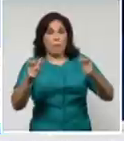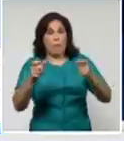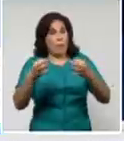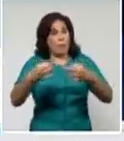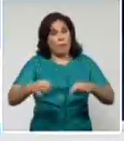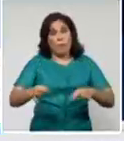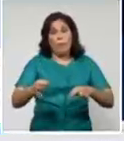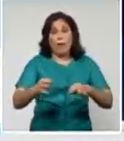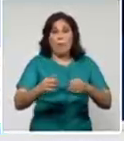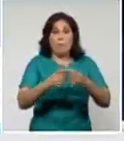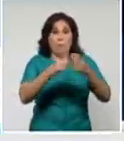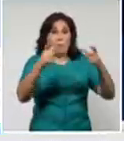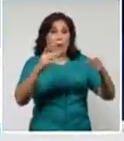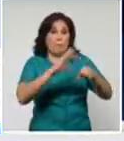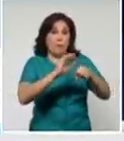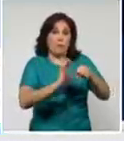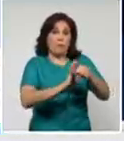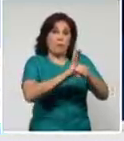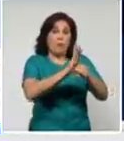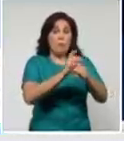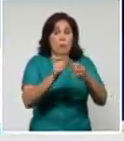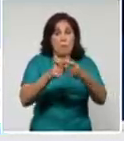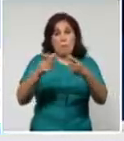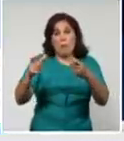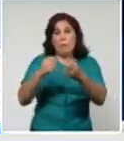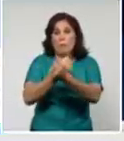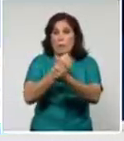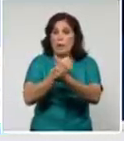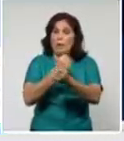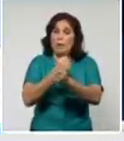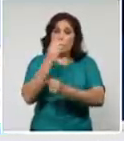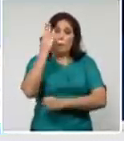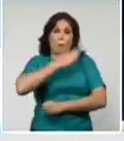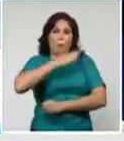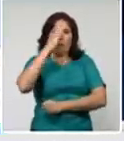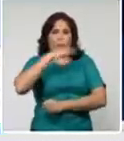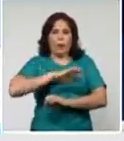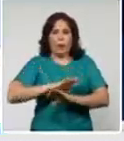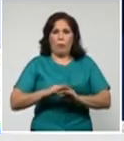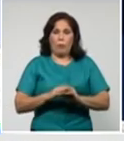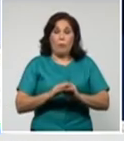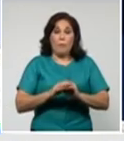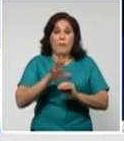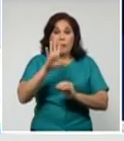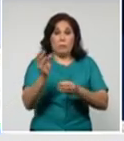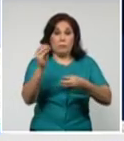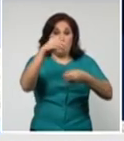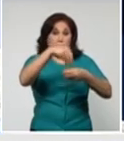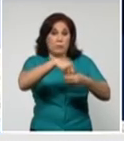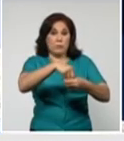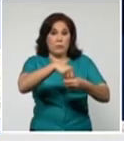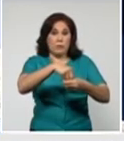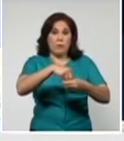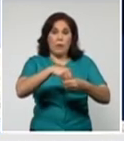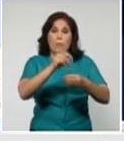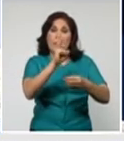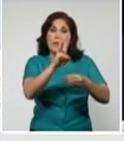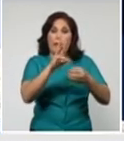un número mayor de casos, pues el riesgo es mucho mayor. Se incorporaron 3